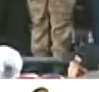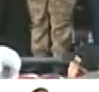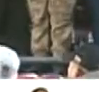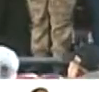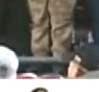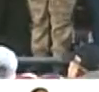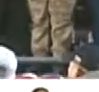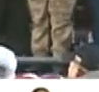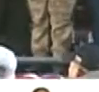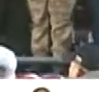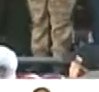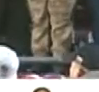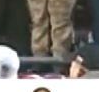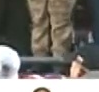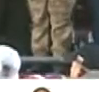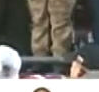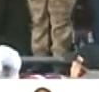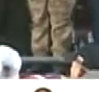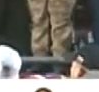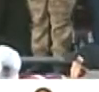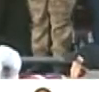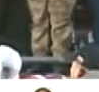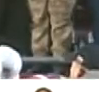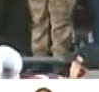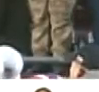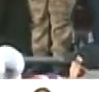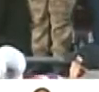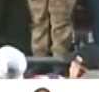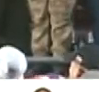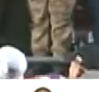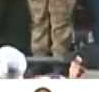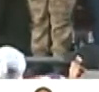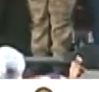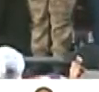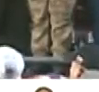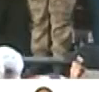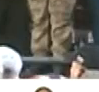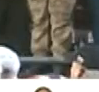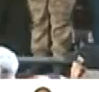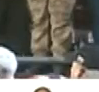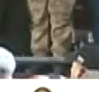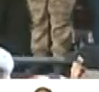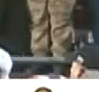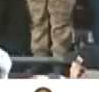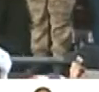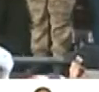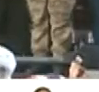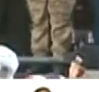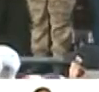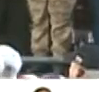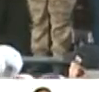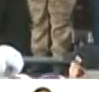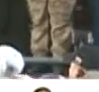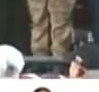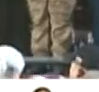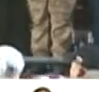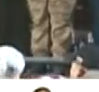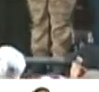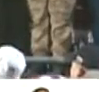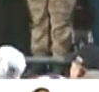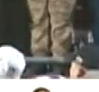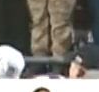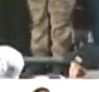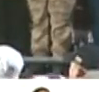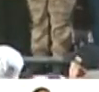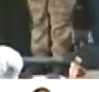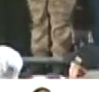independencia. Y una independencia que no es para nosotros ni siquiera. Cuando asumimos estas posiciones es para la defensa